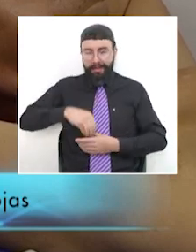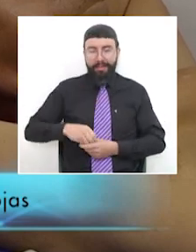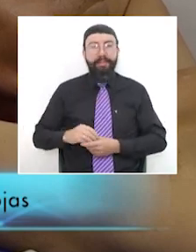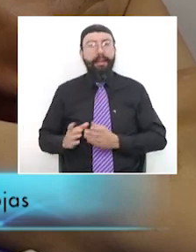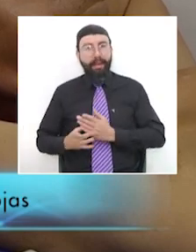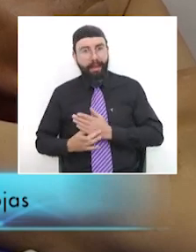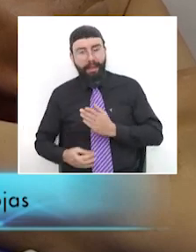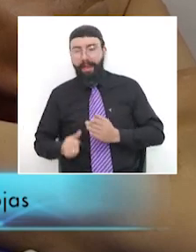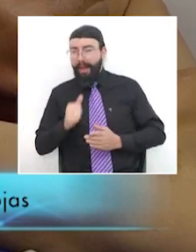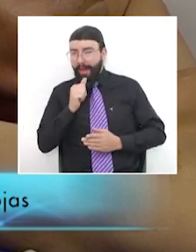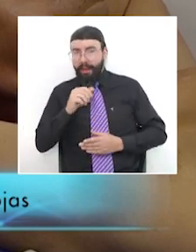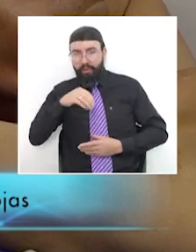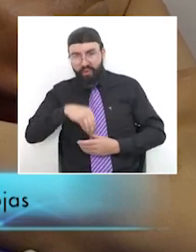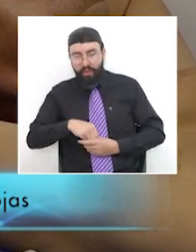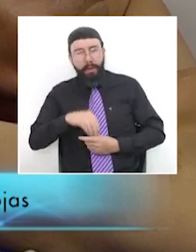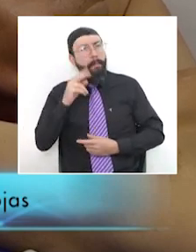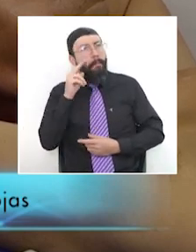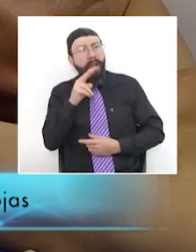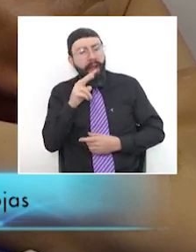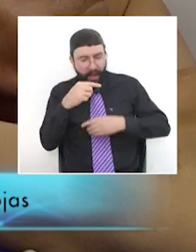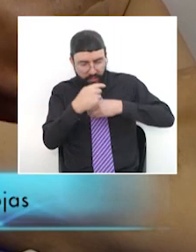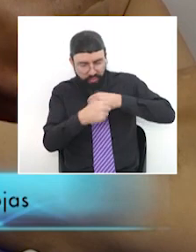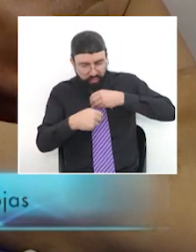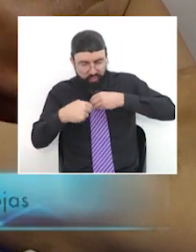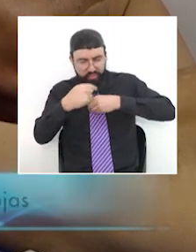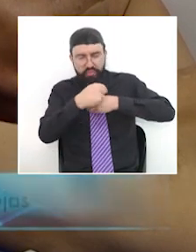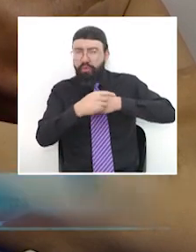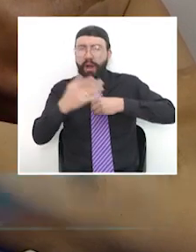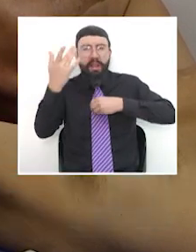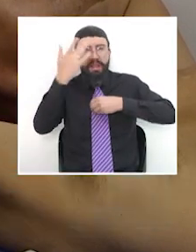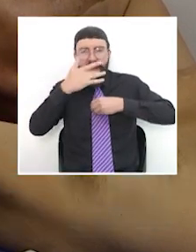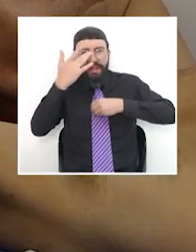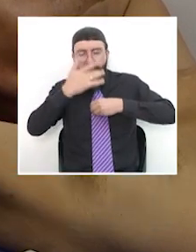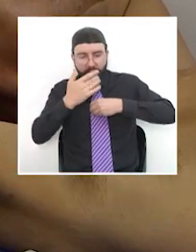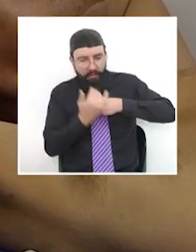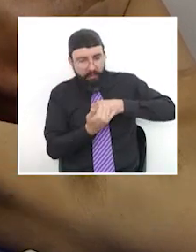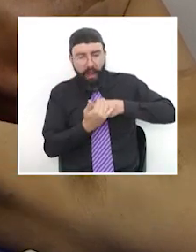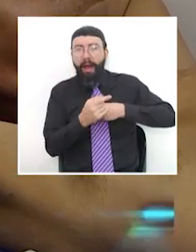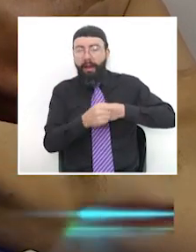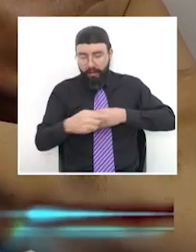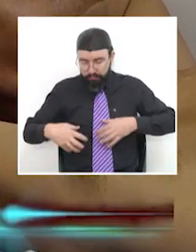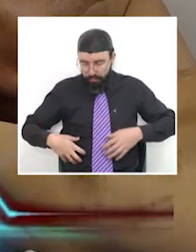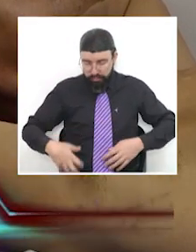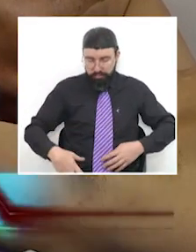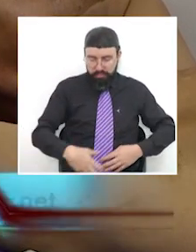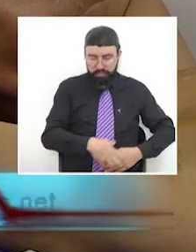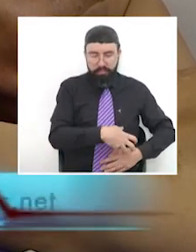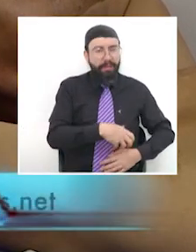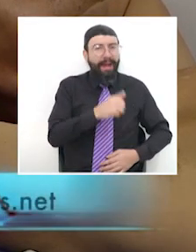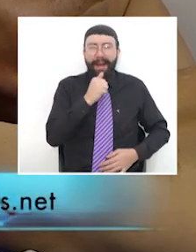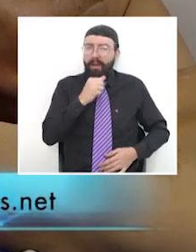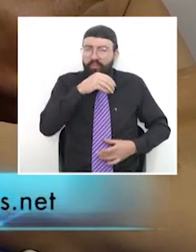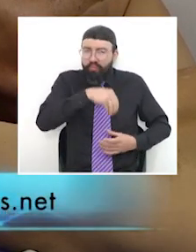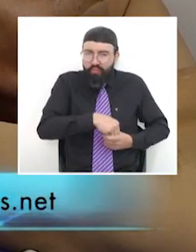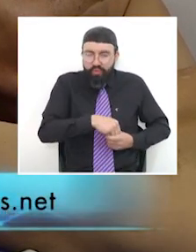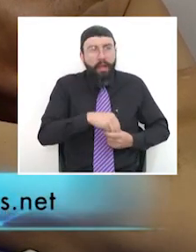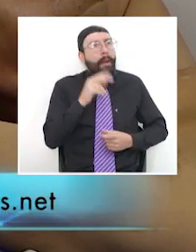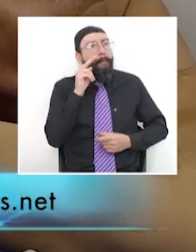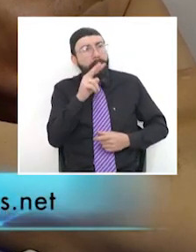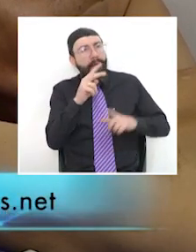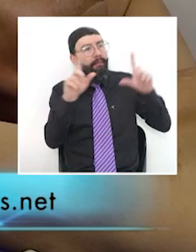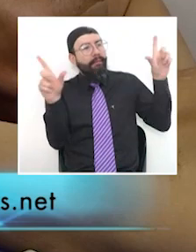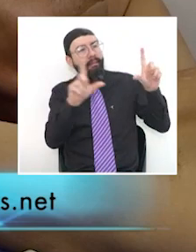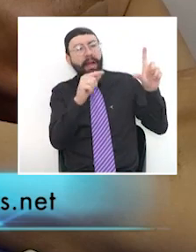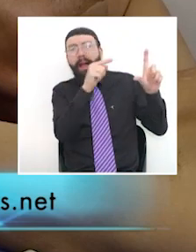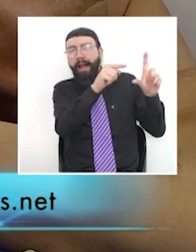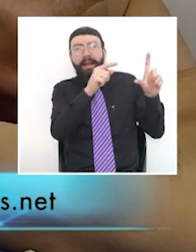líquido, la vemos negra totalmente. Es decir, que todo lo que son líquidos en el organismo los vamos a ver en la